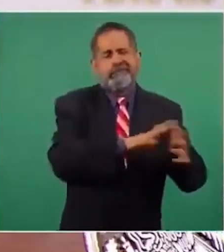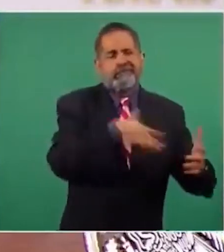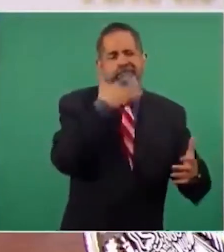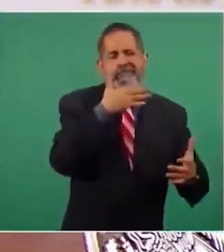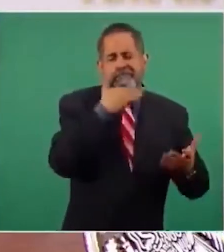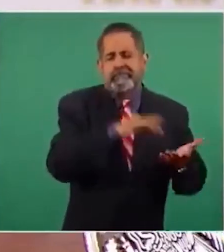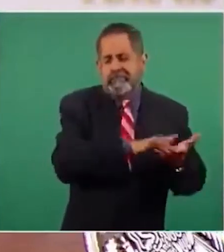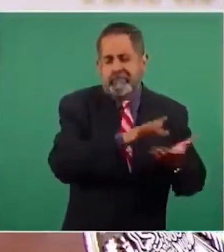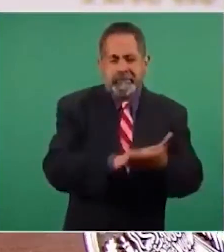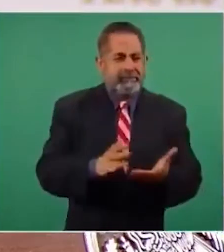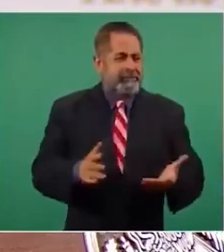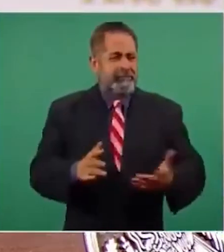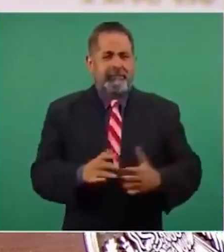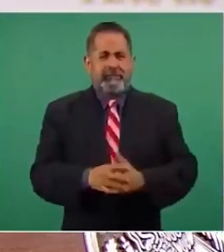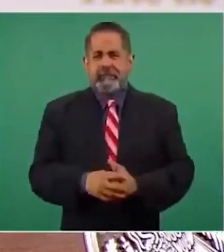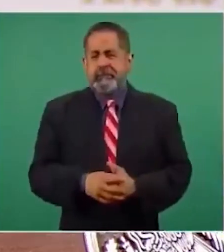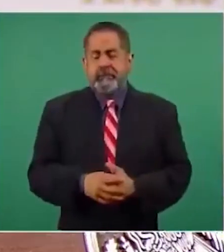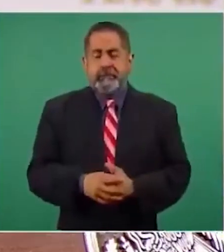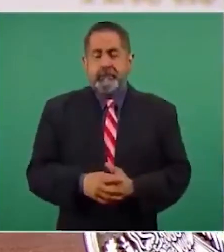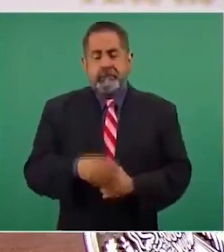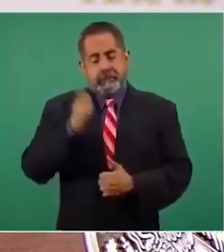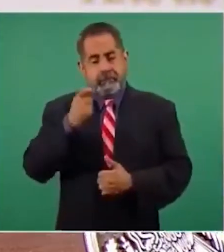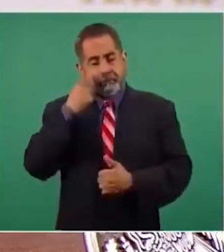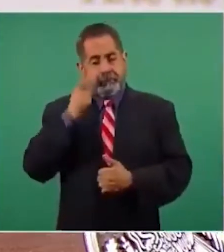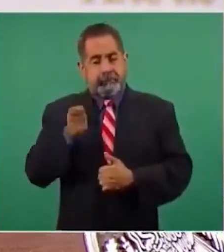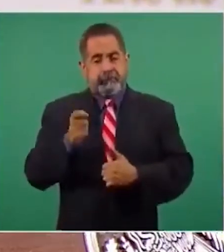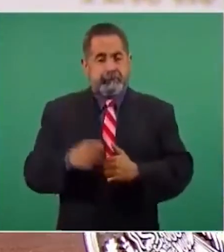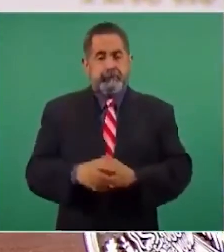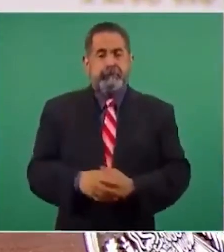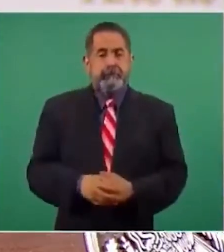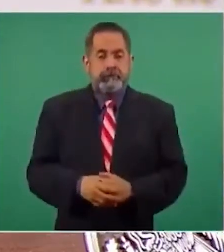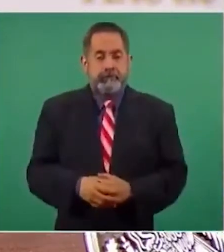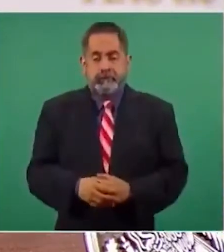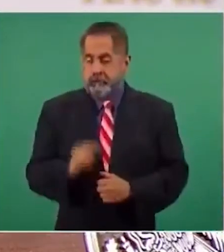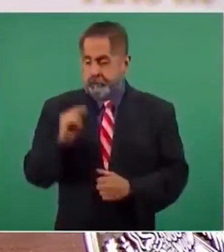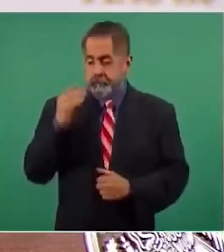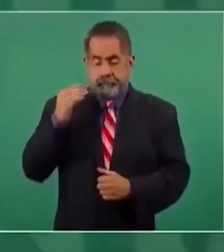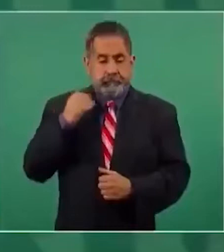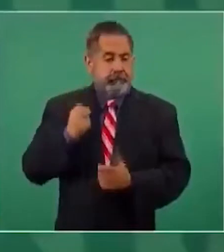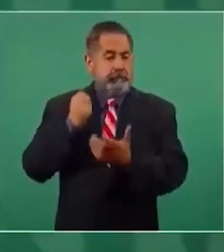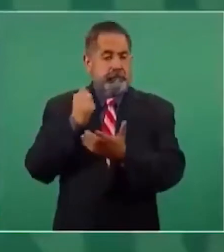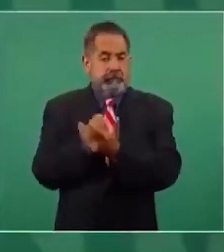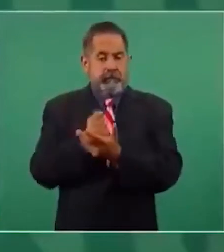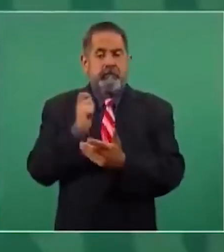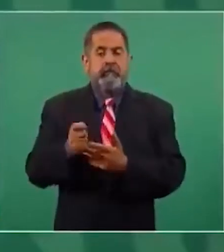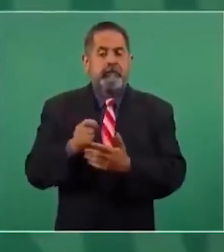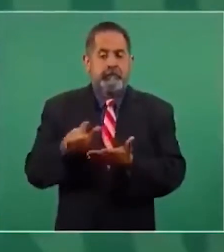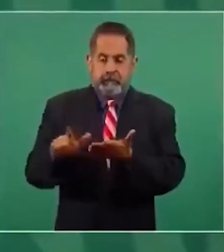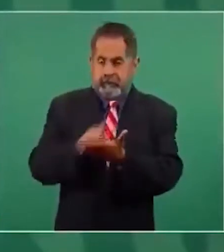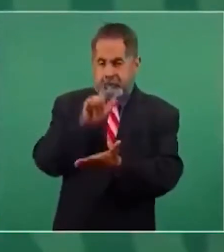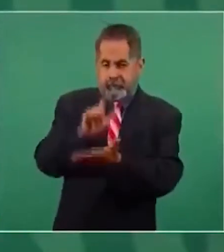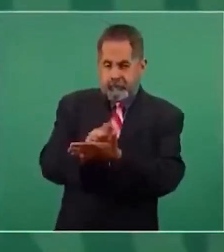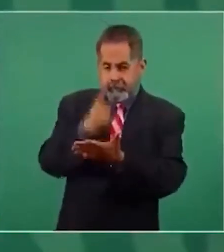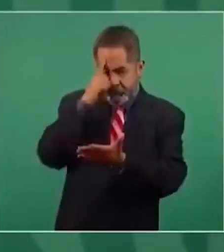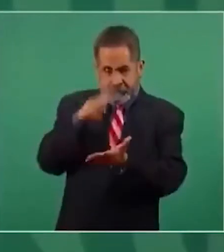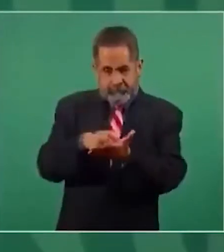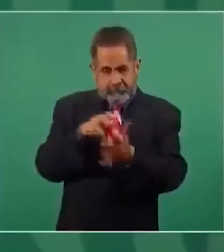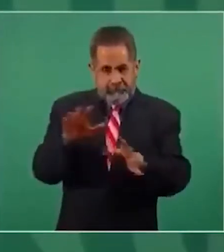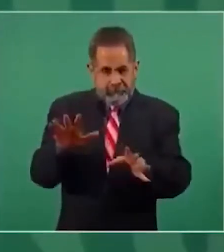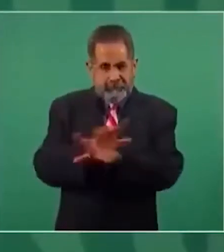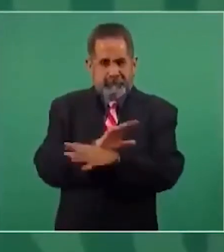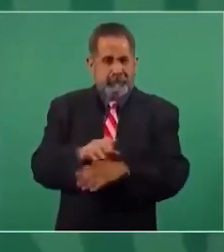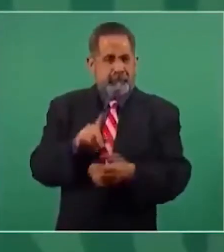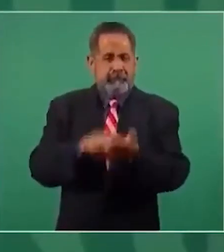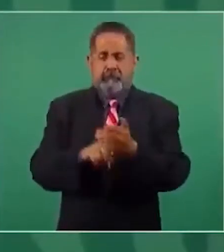de febrero con el que el gobierno de méxico adquirió 2 millones de dosis de astrazéneca del instituto serum de india una cantidad que el país